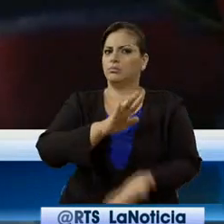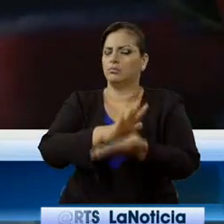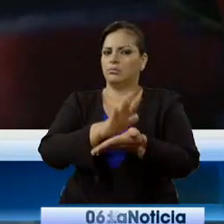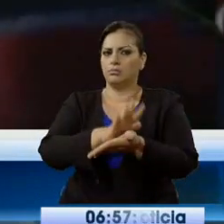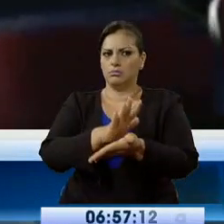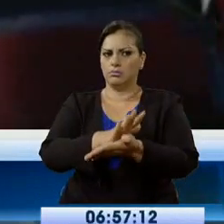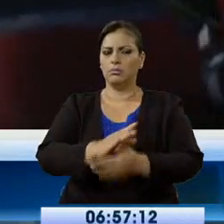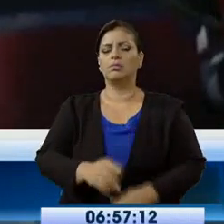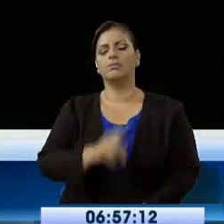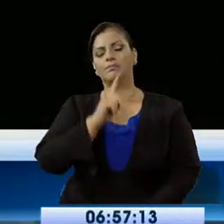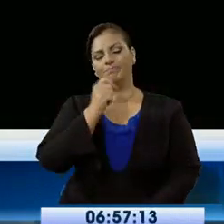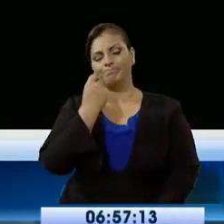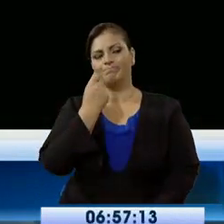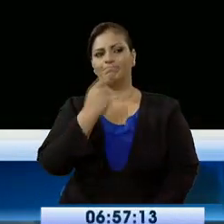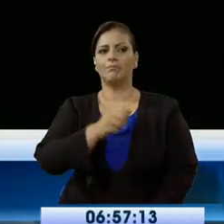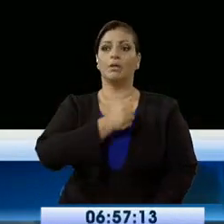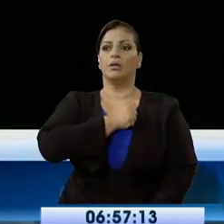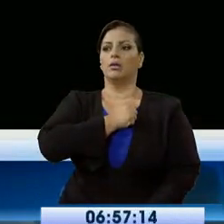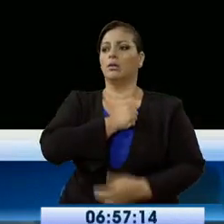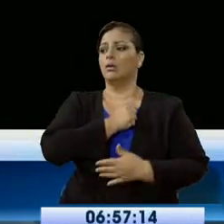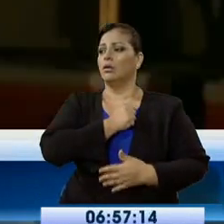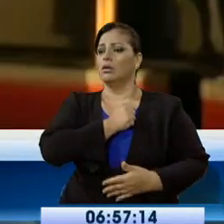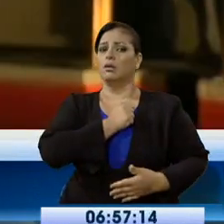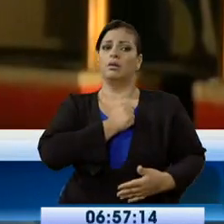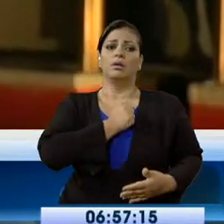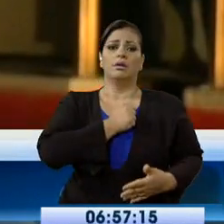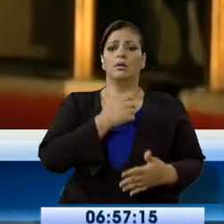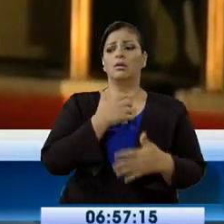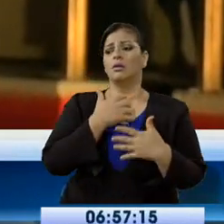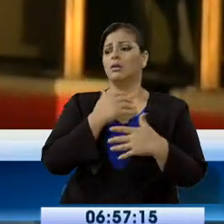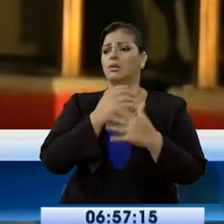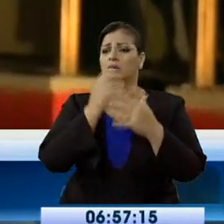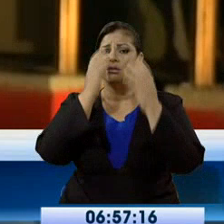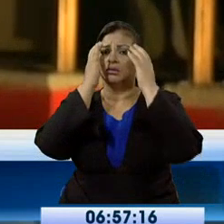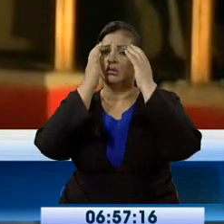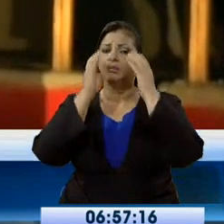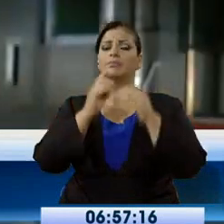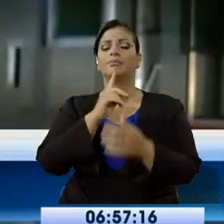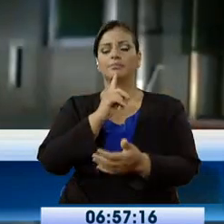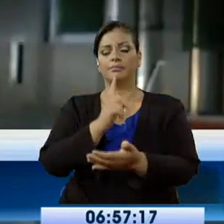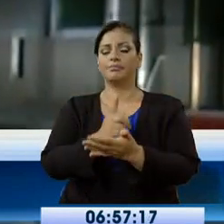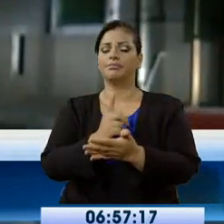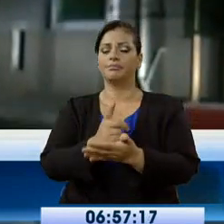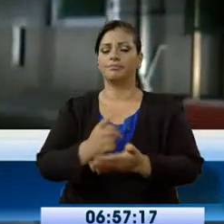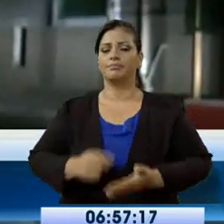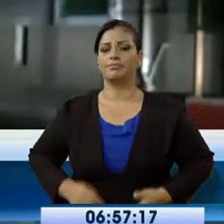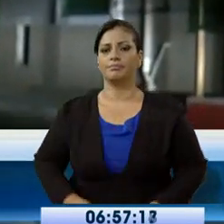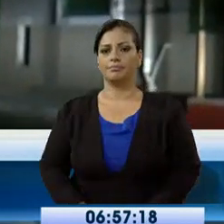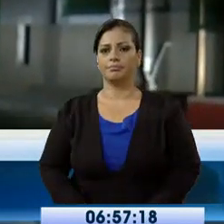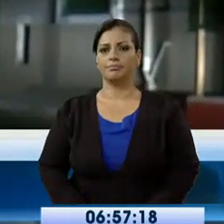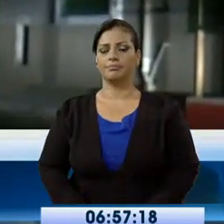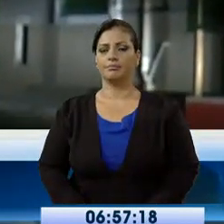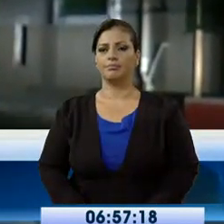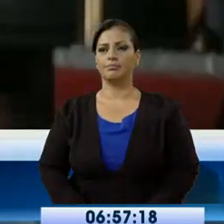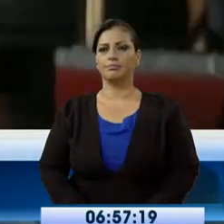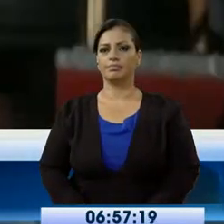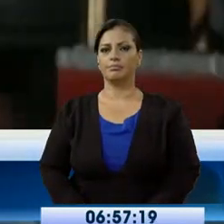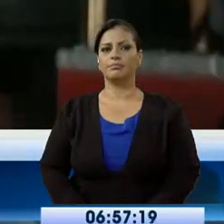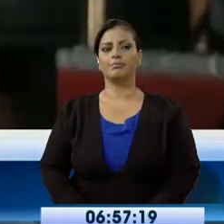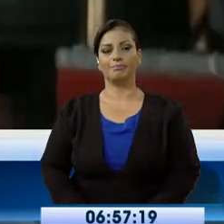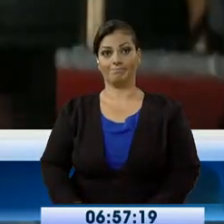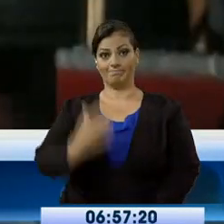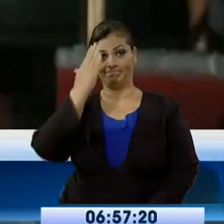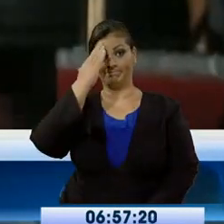del susto propio. Así de es. Manera muy especial de quienes habitan en la provincia de Manabita, que fue la más afectada en el terremoto. Luisa, sobre todo con